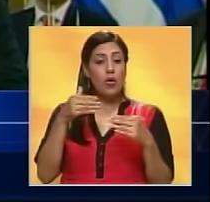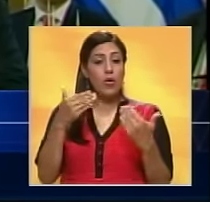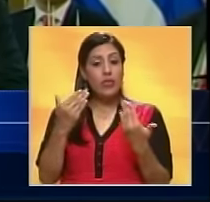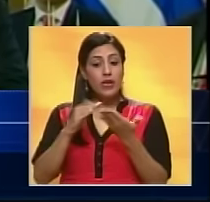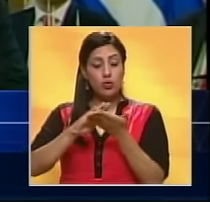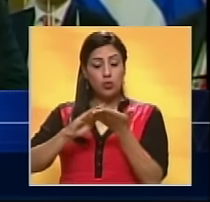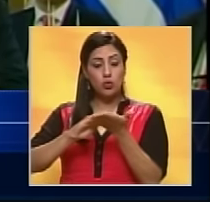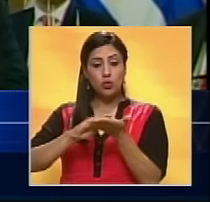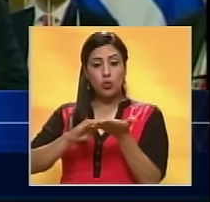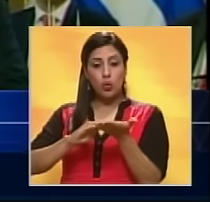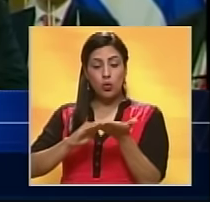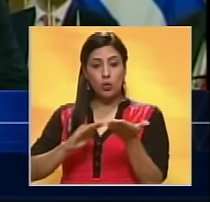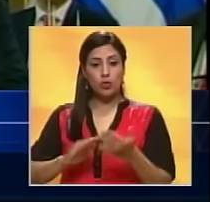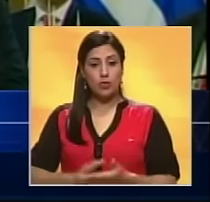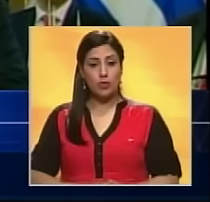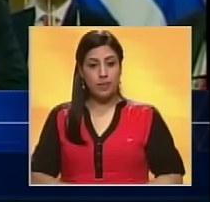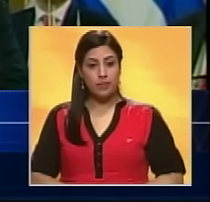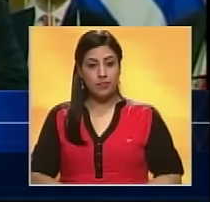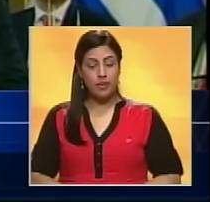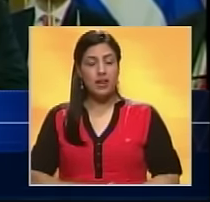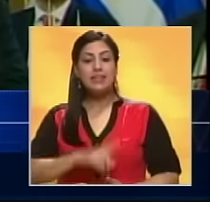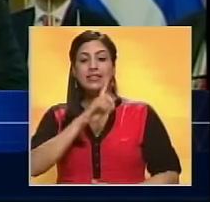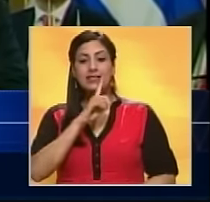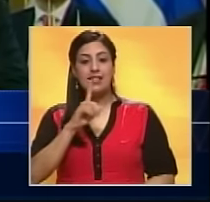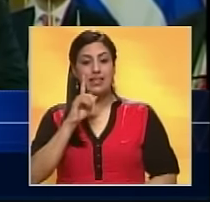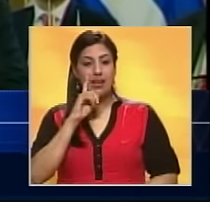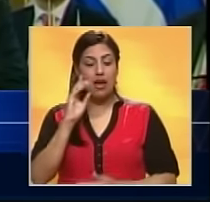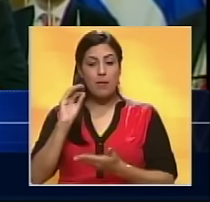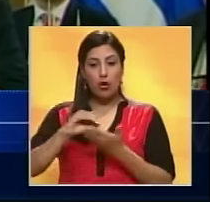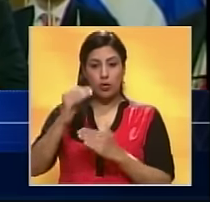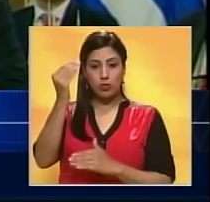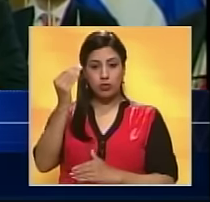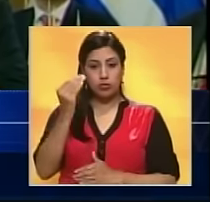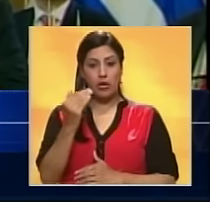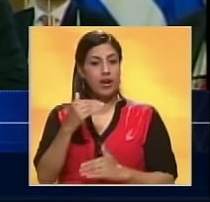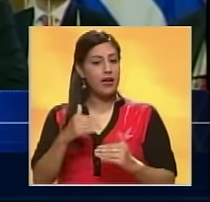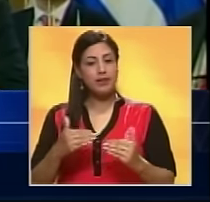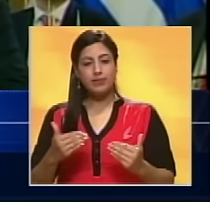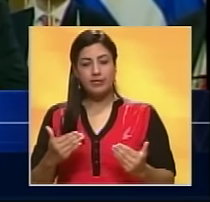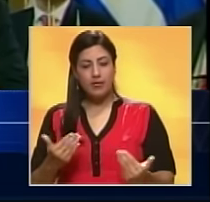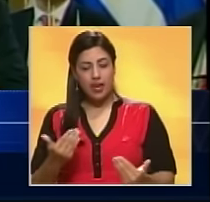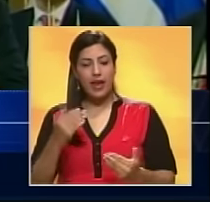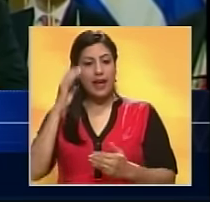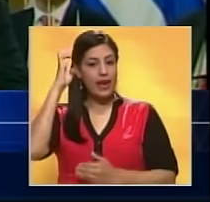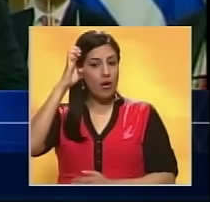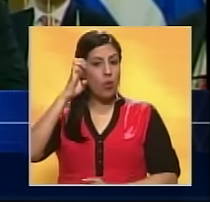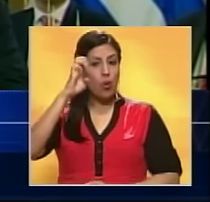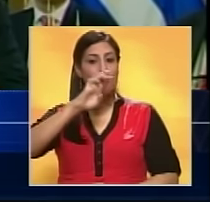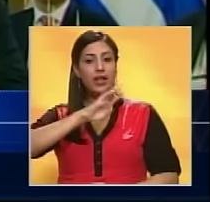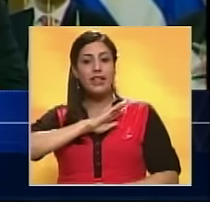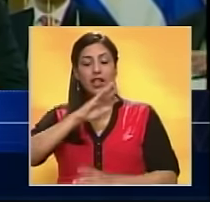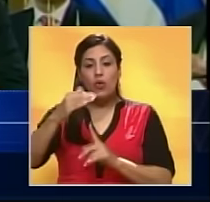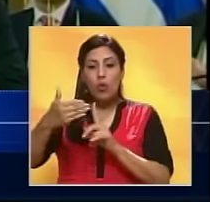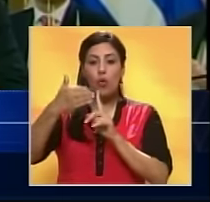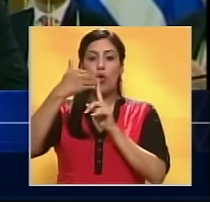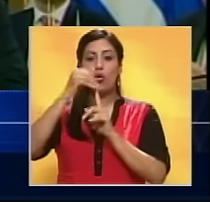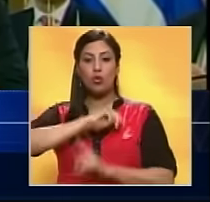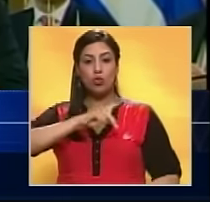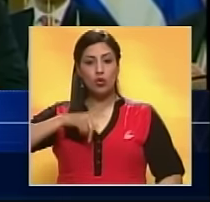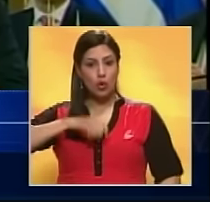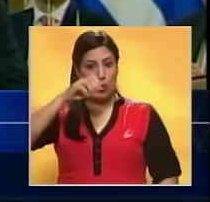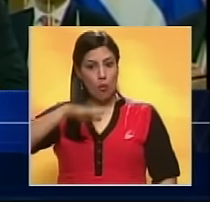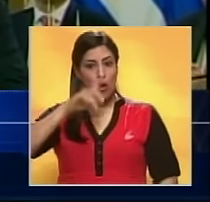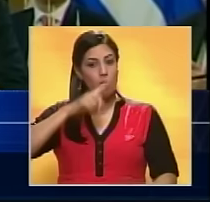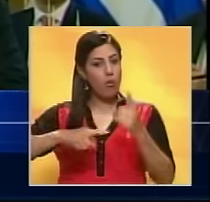la resolución llamada de regreso que Europa tomó contra nuestros pueblos hace varios